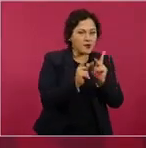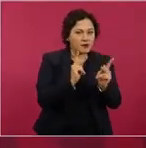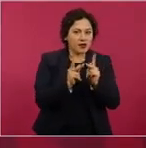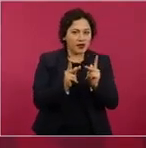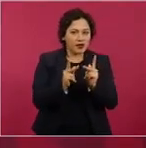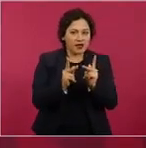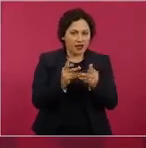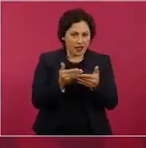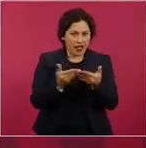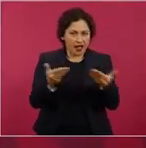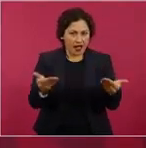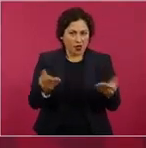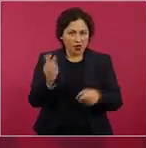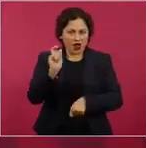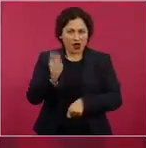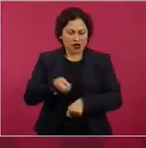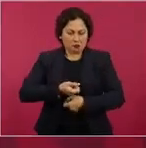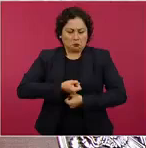y